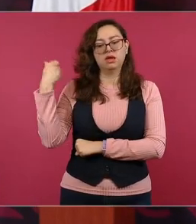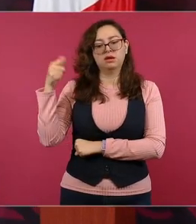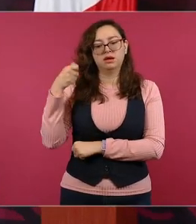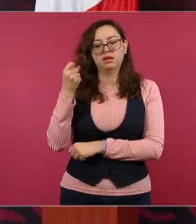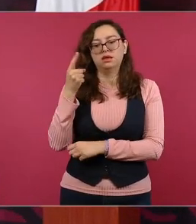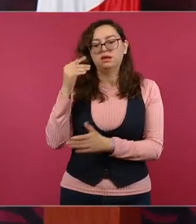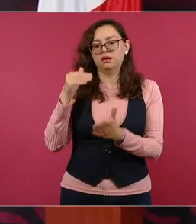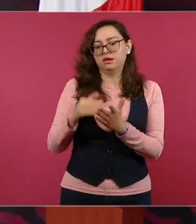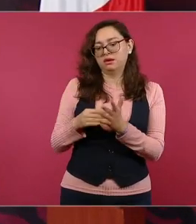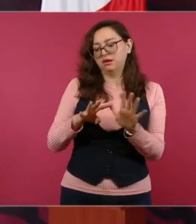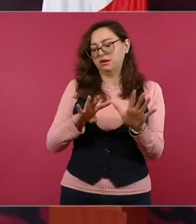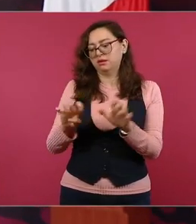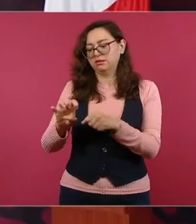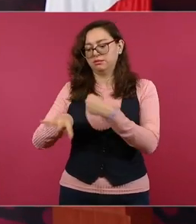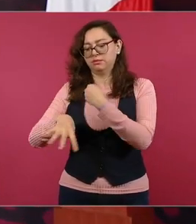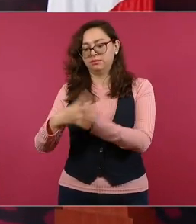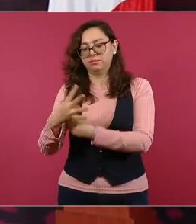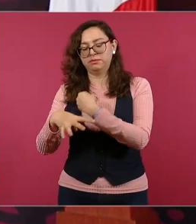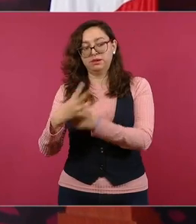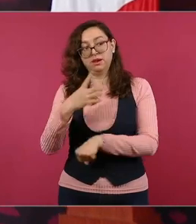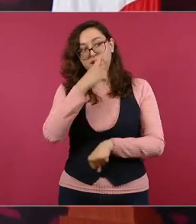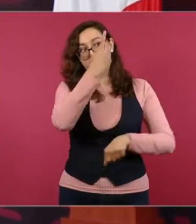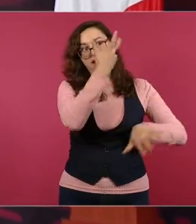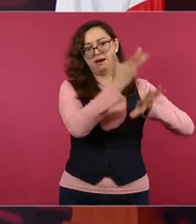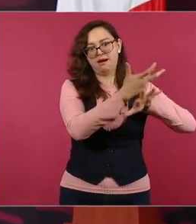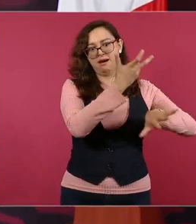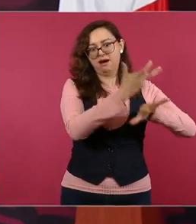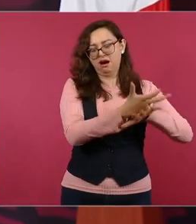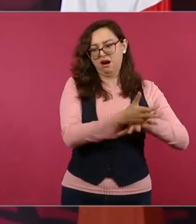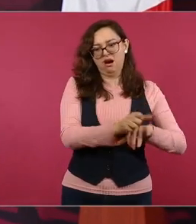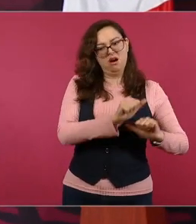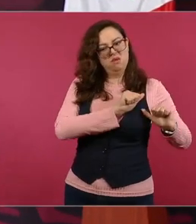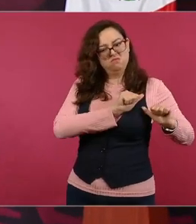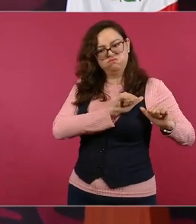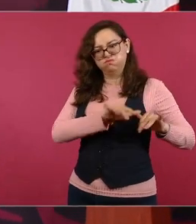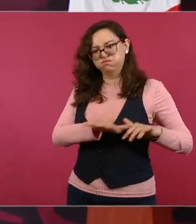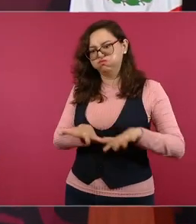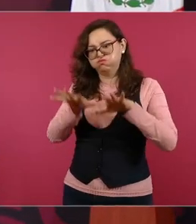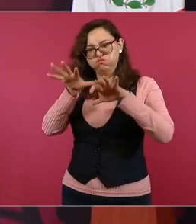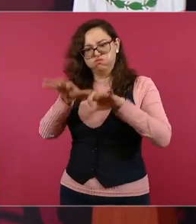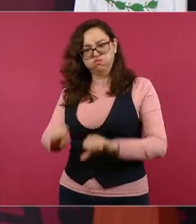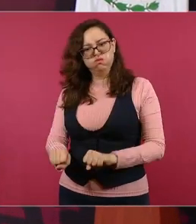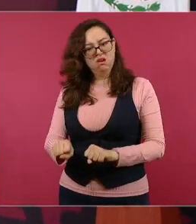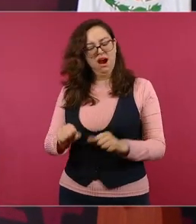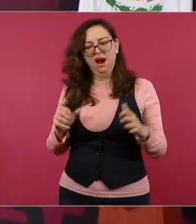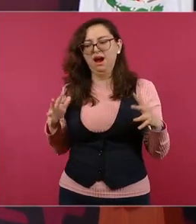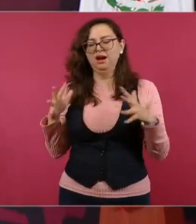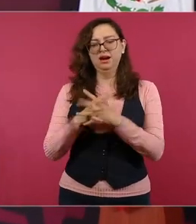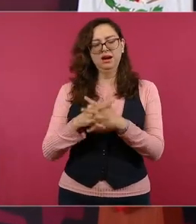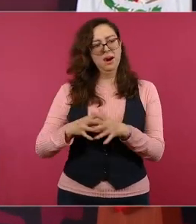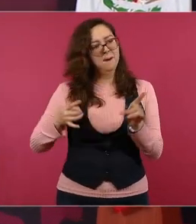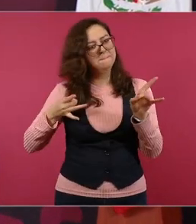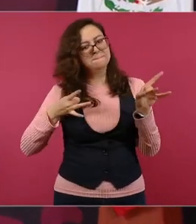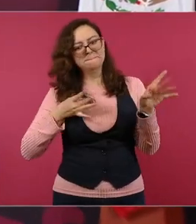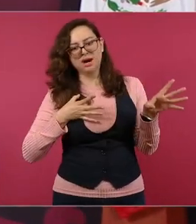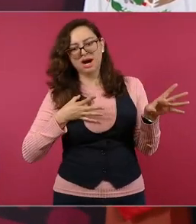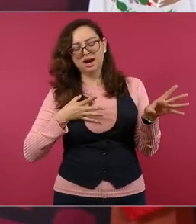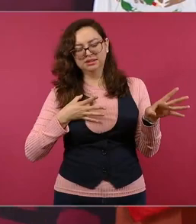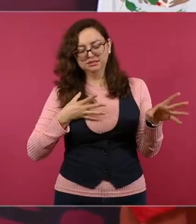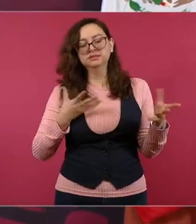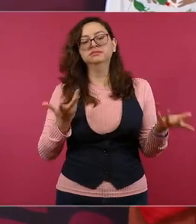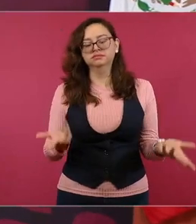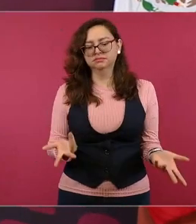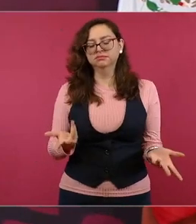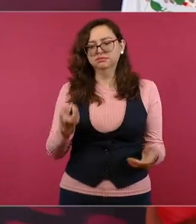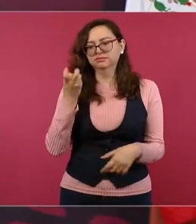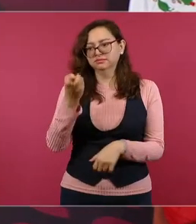1914 y estuvimos en Veracruz también supervisé